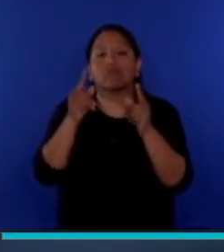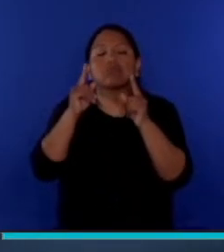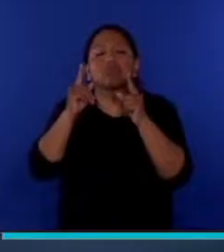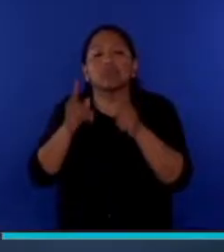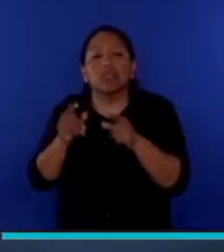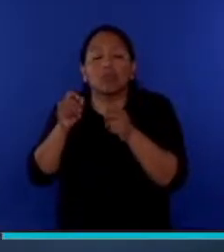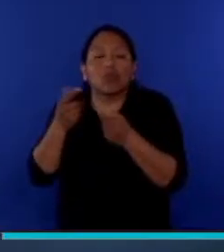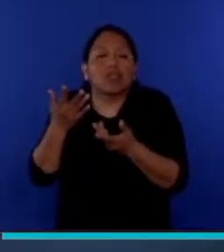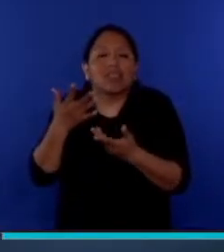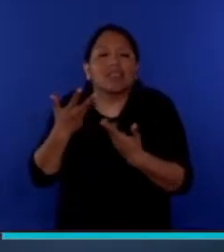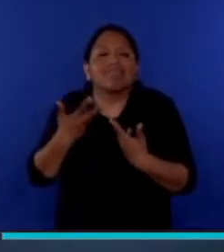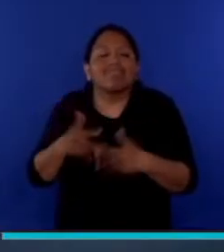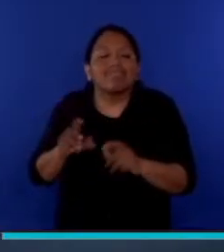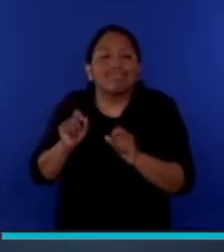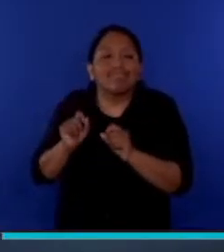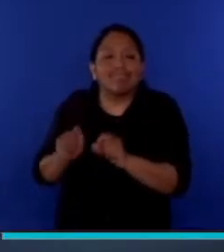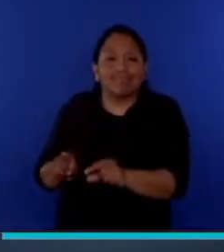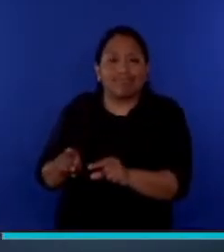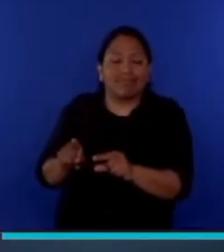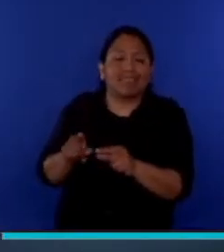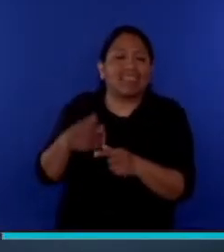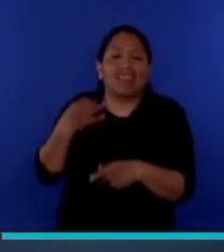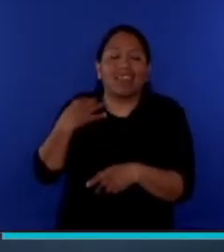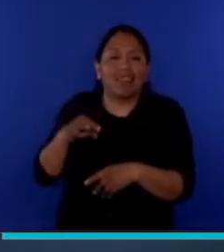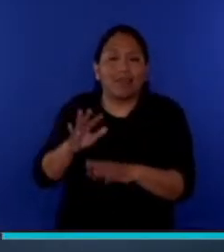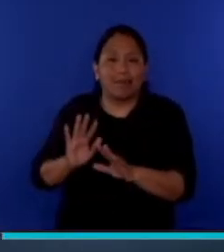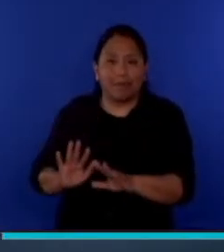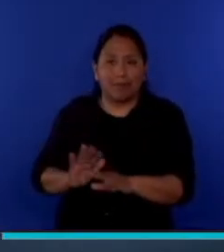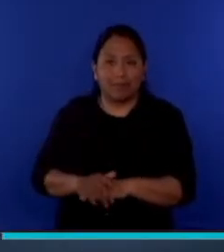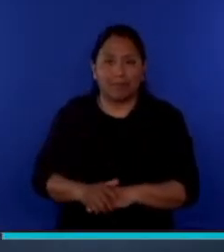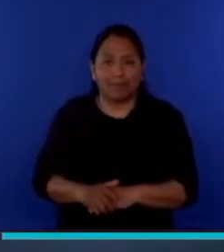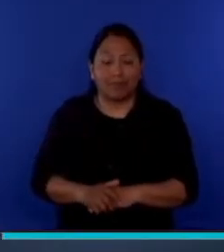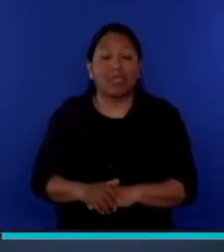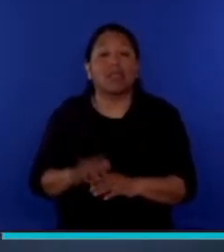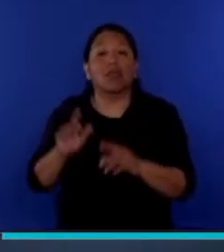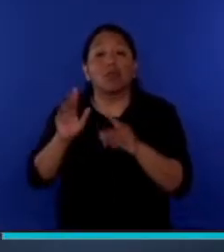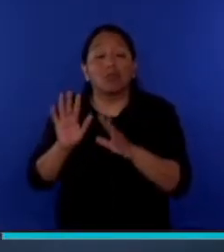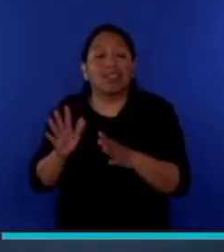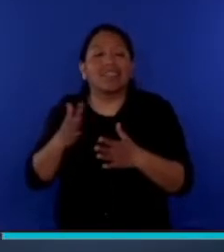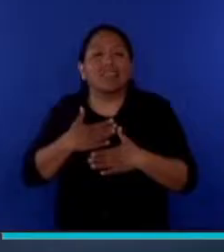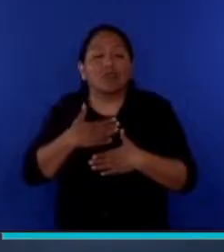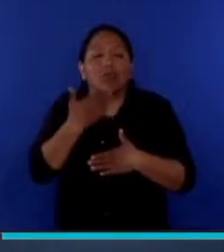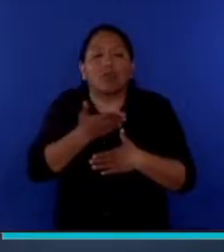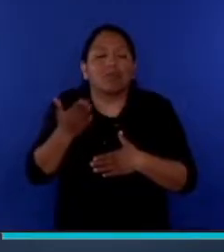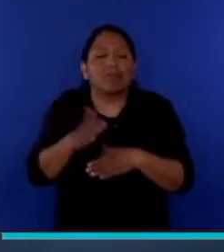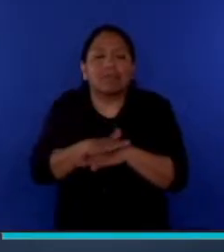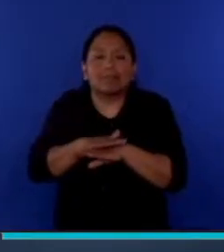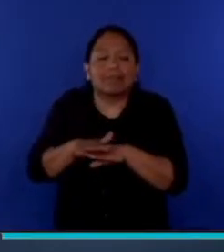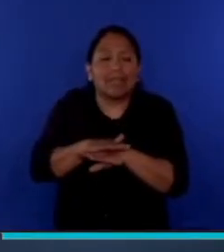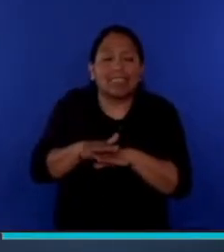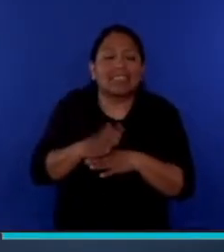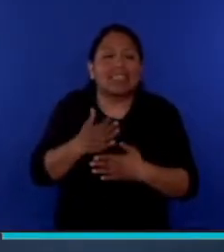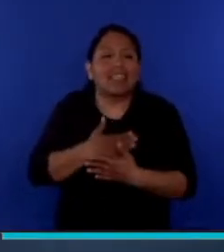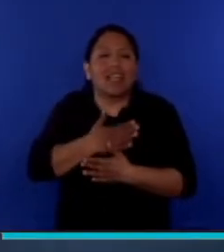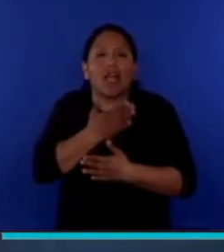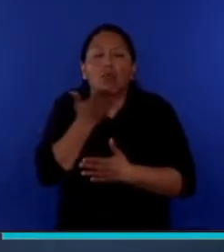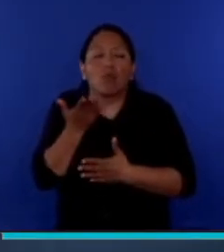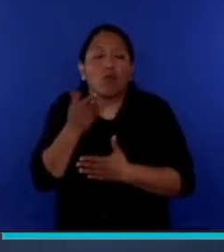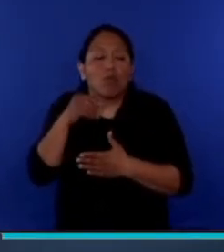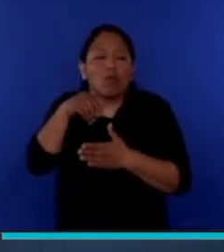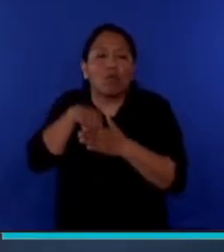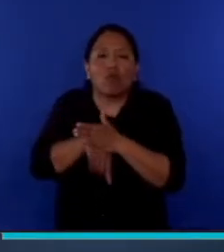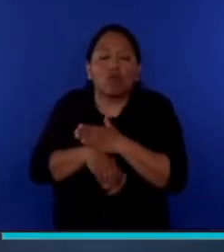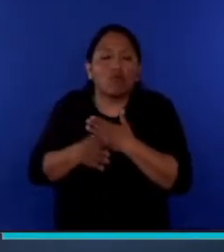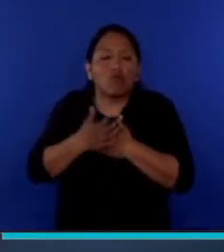porque es lo lógico, sino porque es lo que tiene que pasar, porque es parte de la humanidad más básica y del amor más profundo